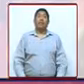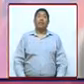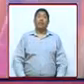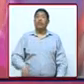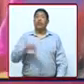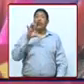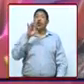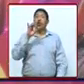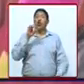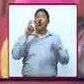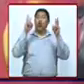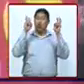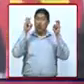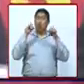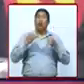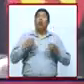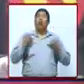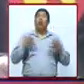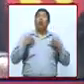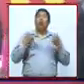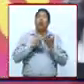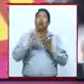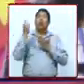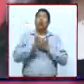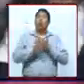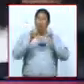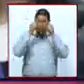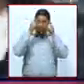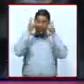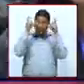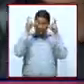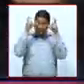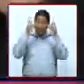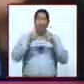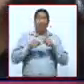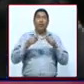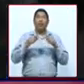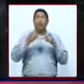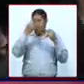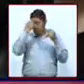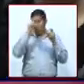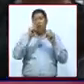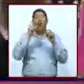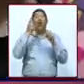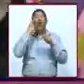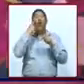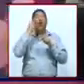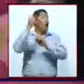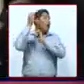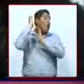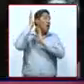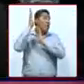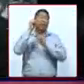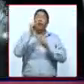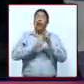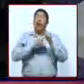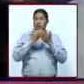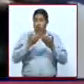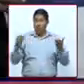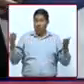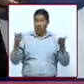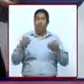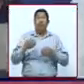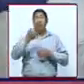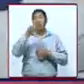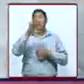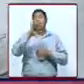Ocho temas que aprendieron los jóvenes en el programa Abre los Ojos. La cita para conocer la exposición de todos y cada uno de ellos será